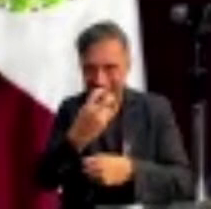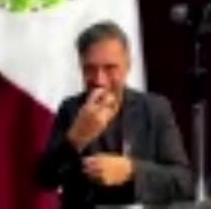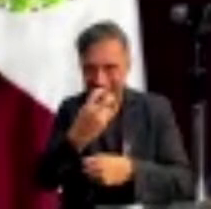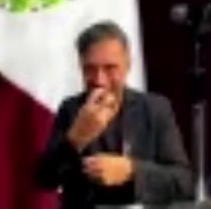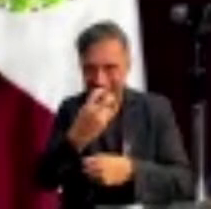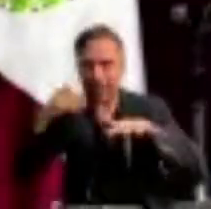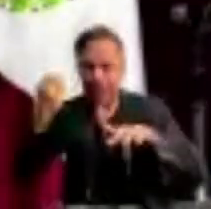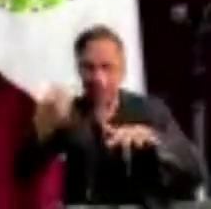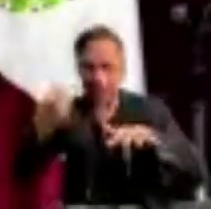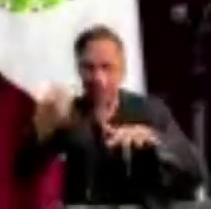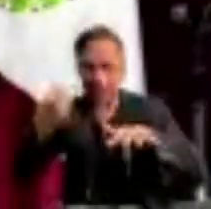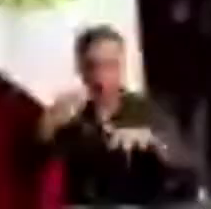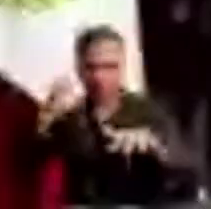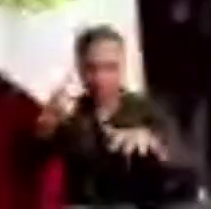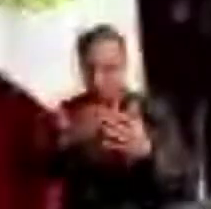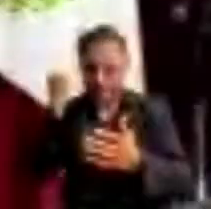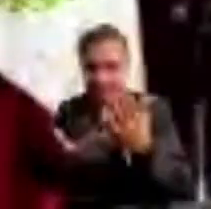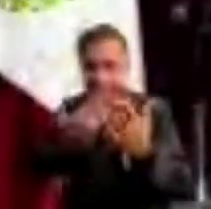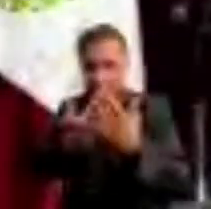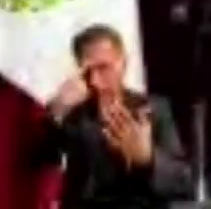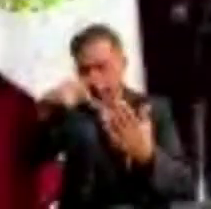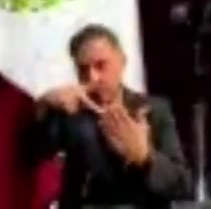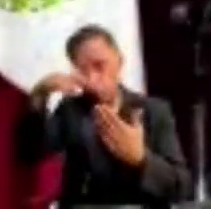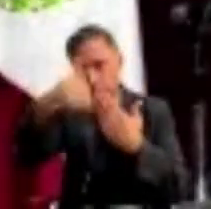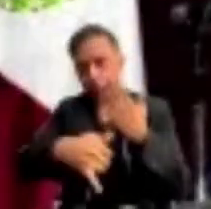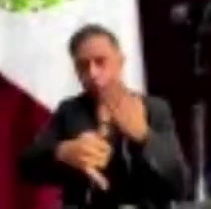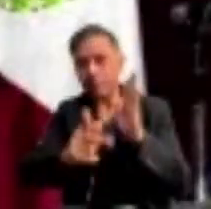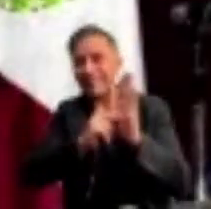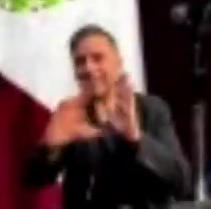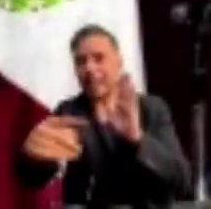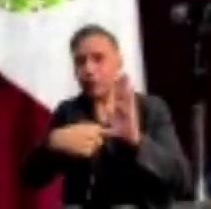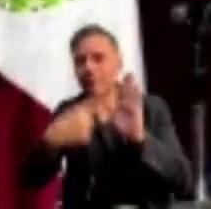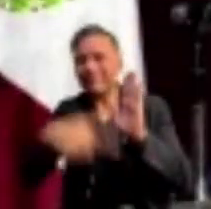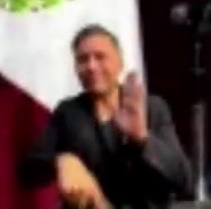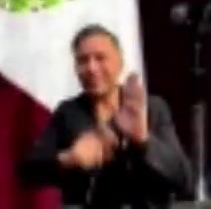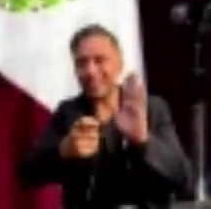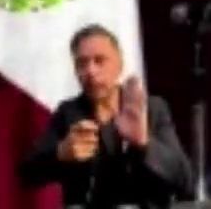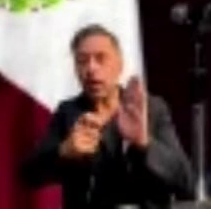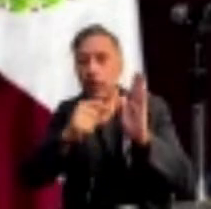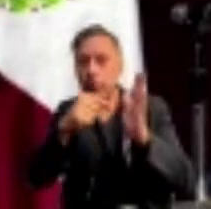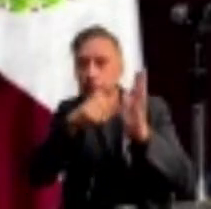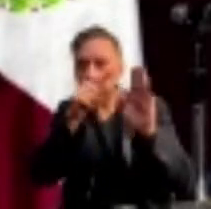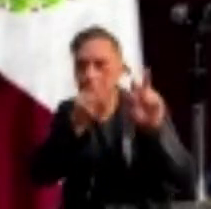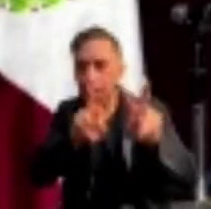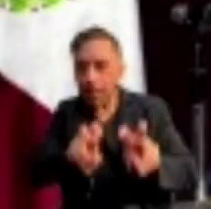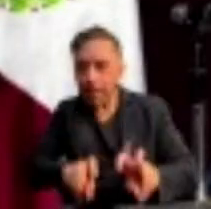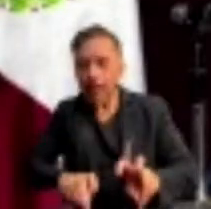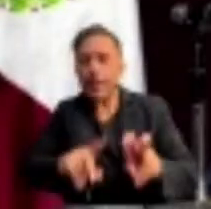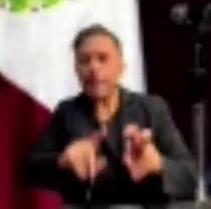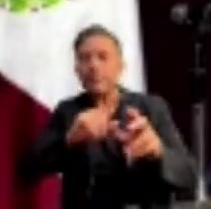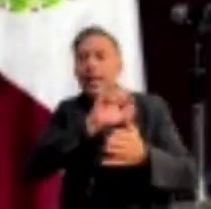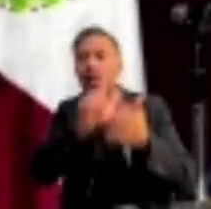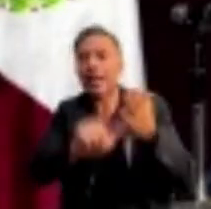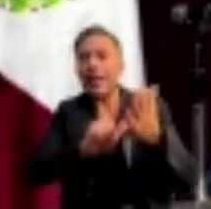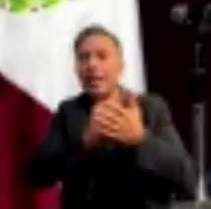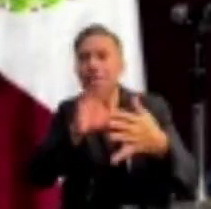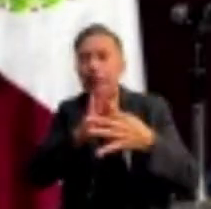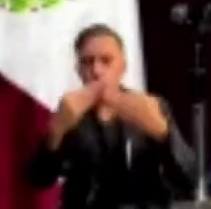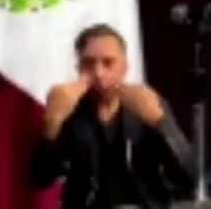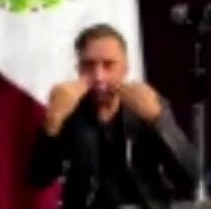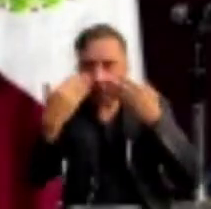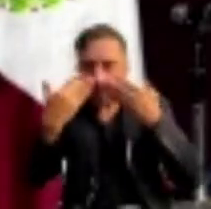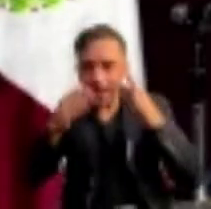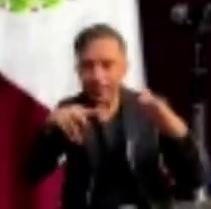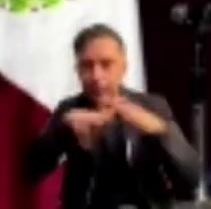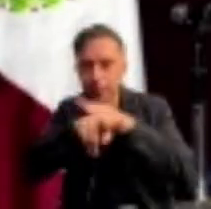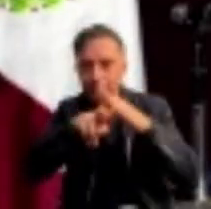iniciativa con proyecto de decreto por el que se reforman adicionan y derogan diversas disposiciones de la ley de transparencia y acceso a